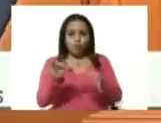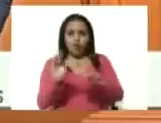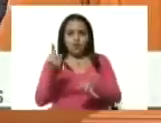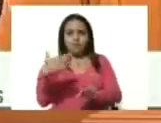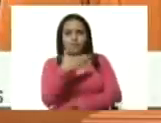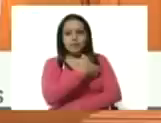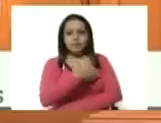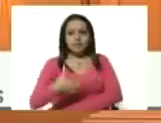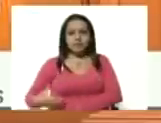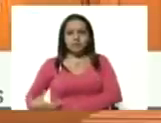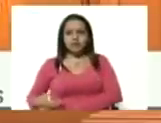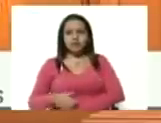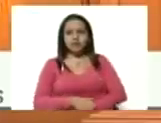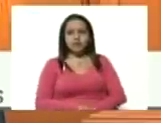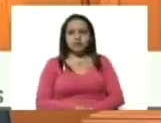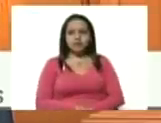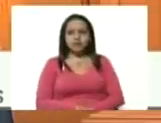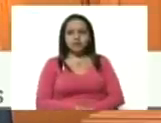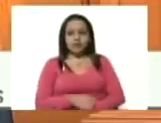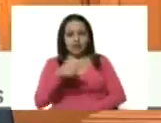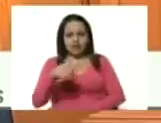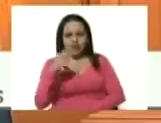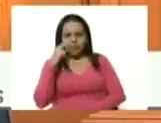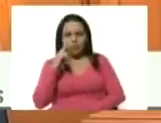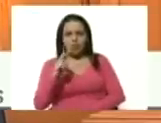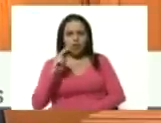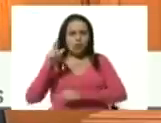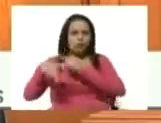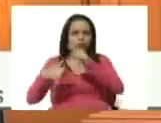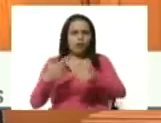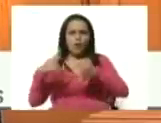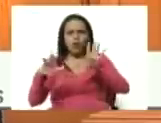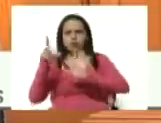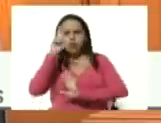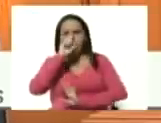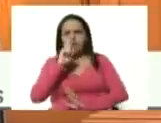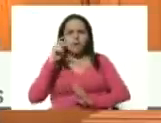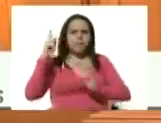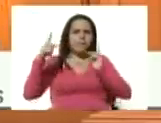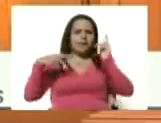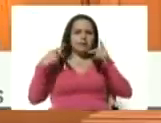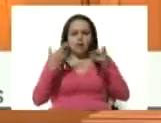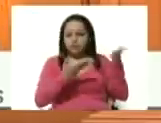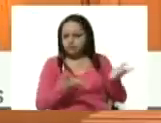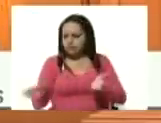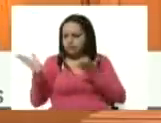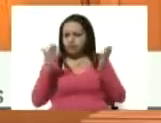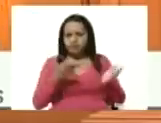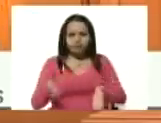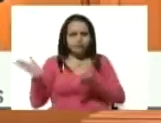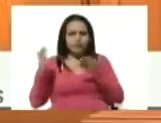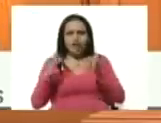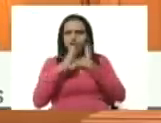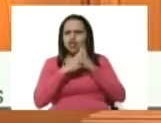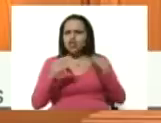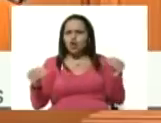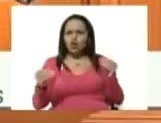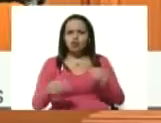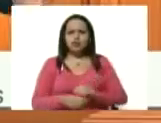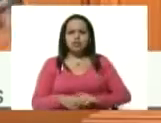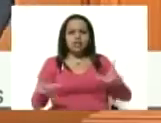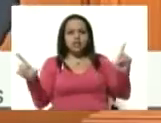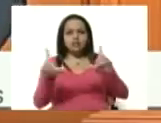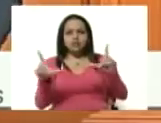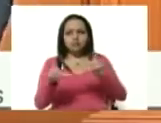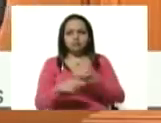presidenta. Aquí hemos visto durante 8 años pasear de todos los medios de